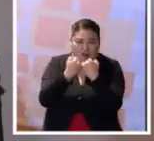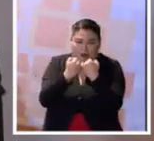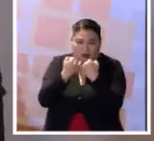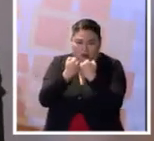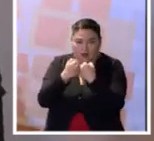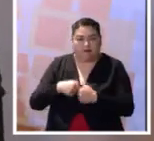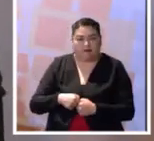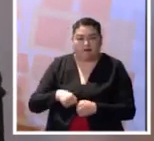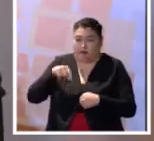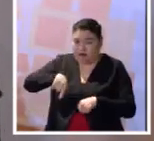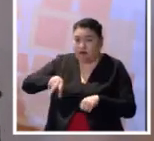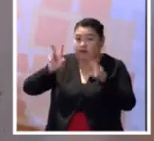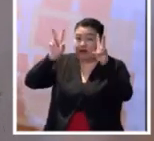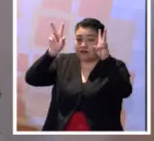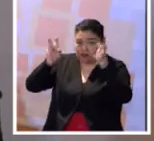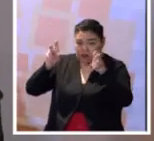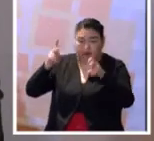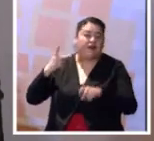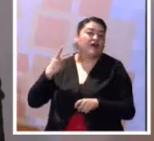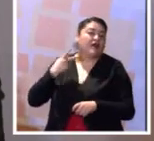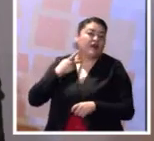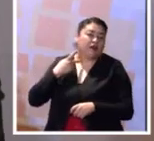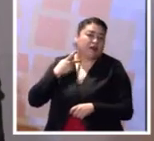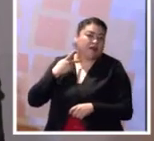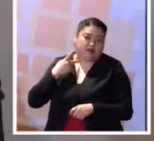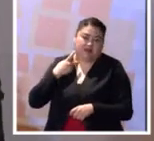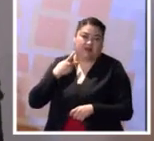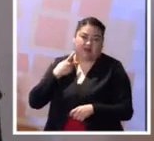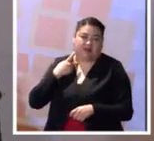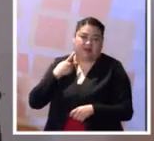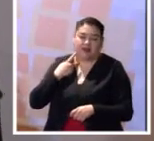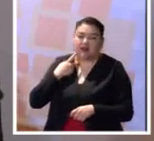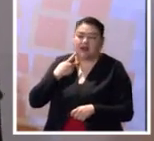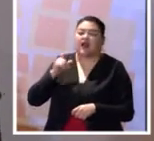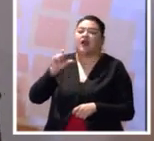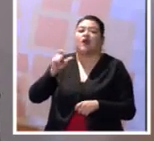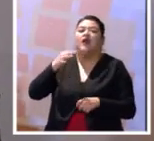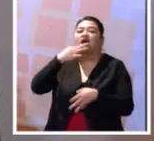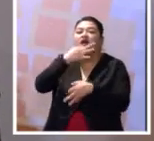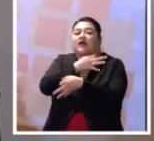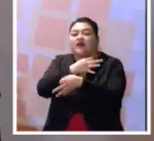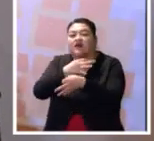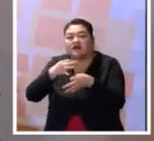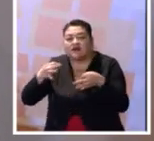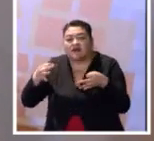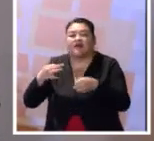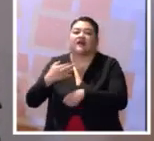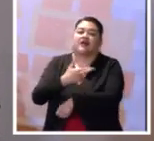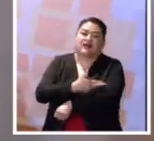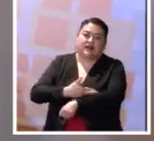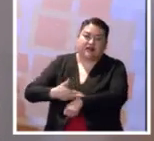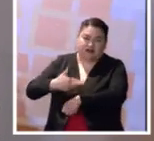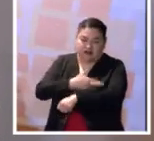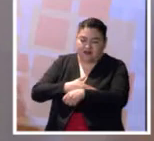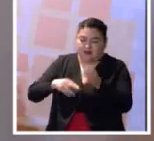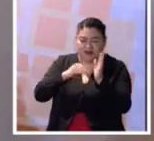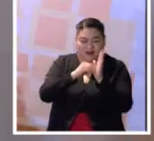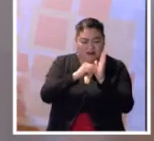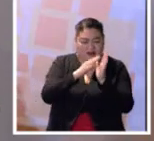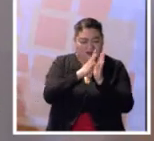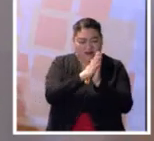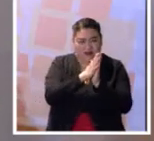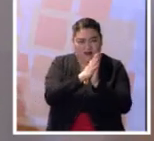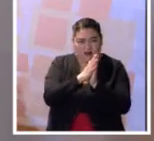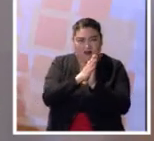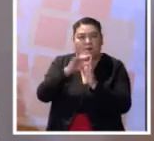política se adoptan en momentos específicos con la vista de obtener un